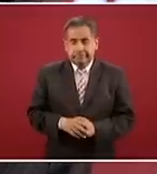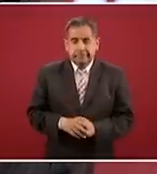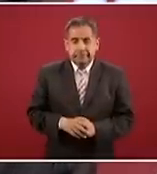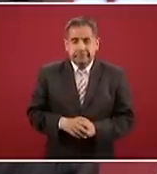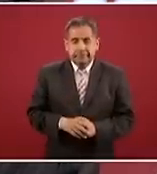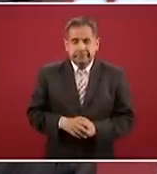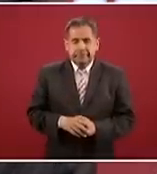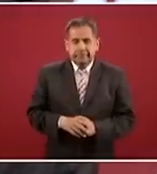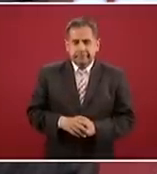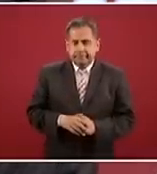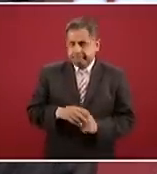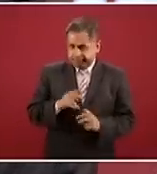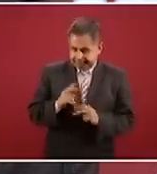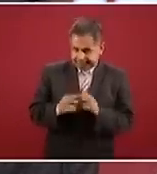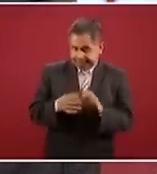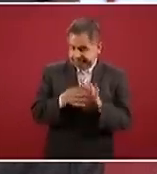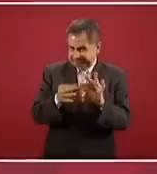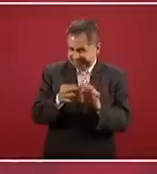Lo subrayo